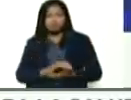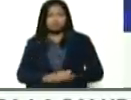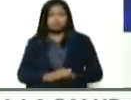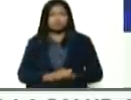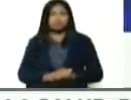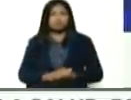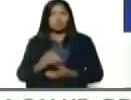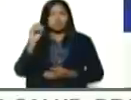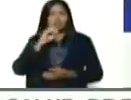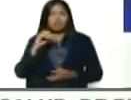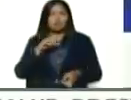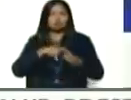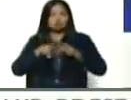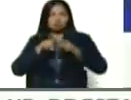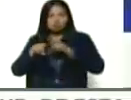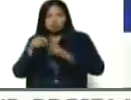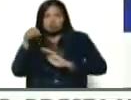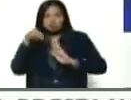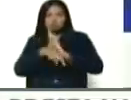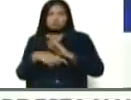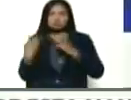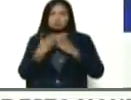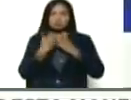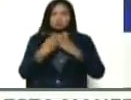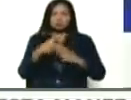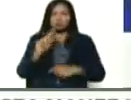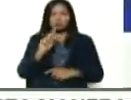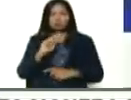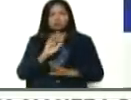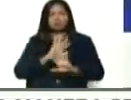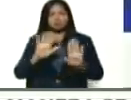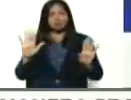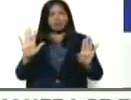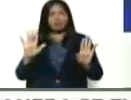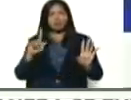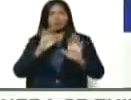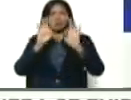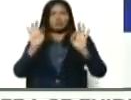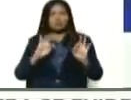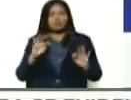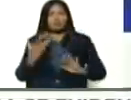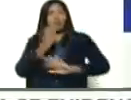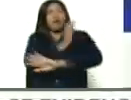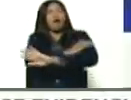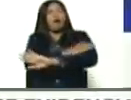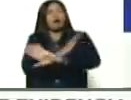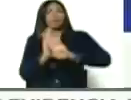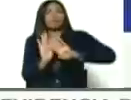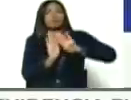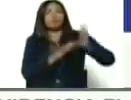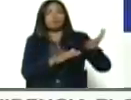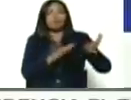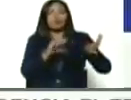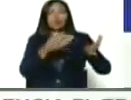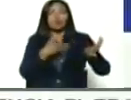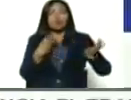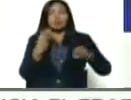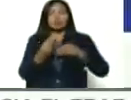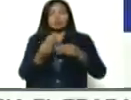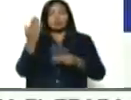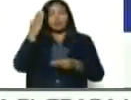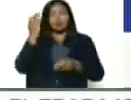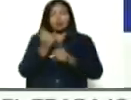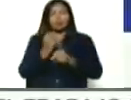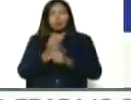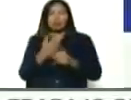pero intriga cero guerra sucia esos son los métodos de la derecha de la burguesía la